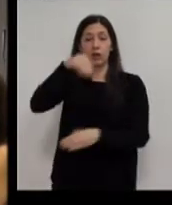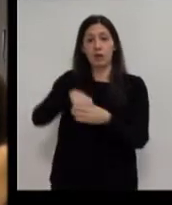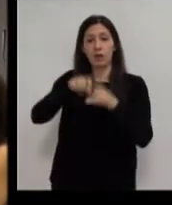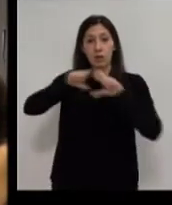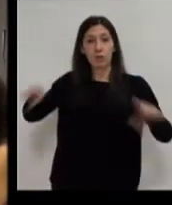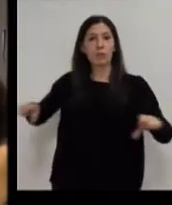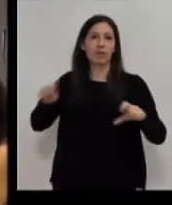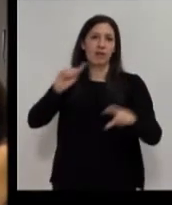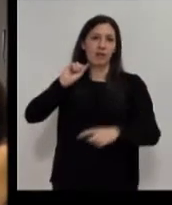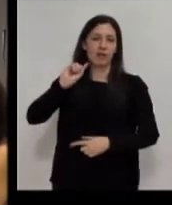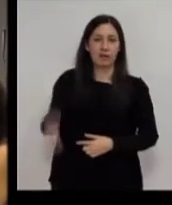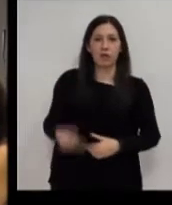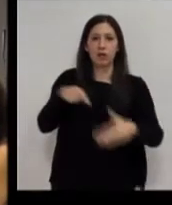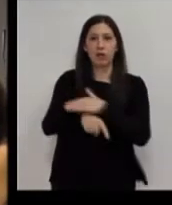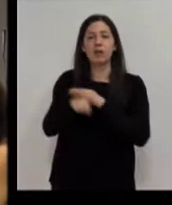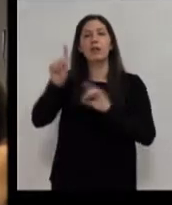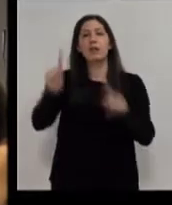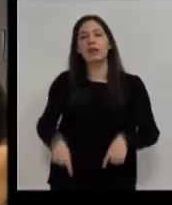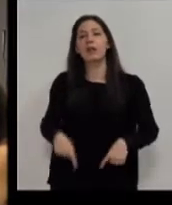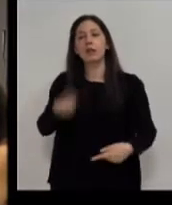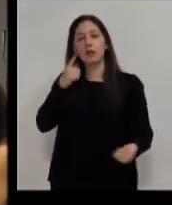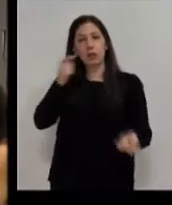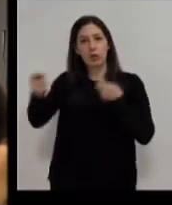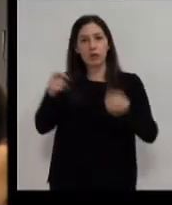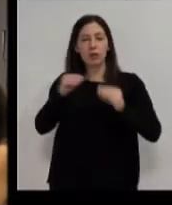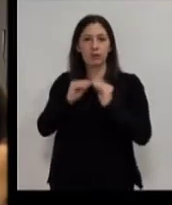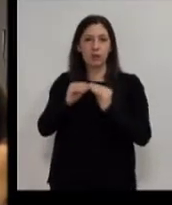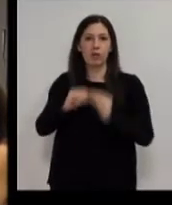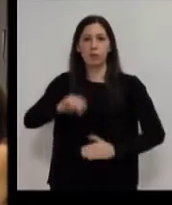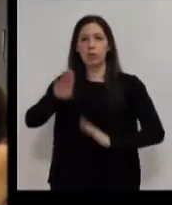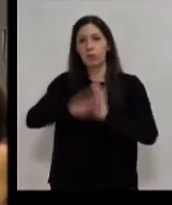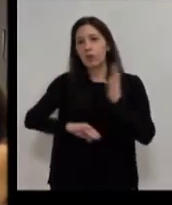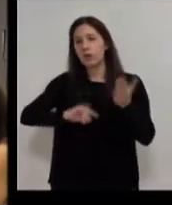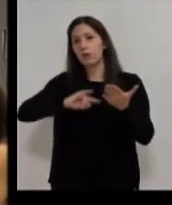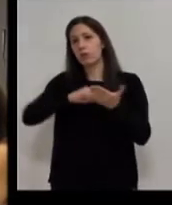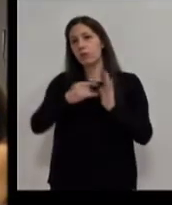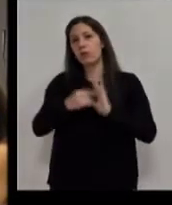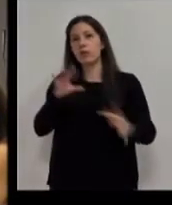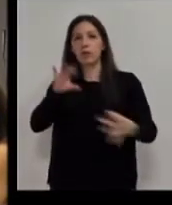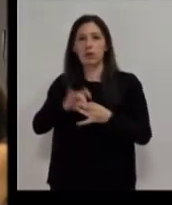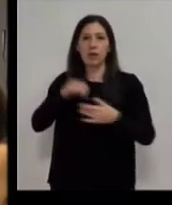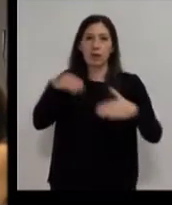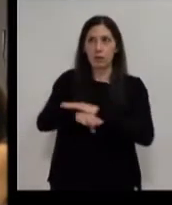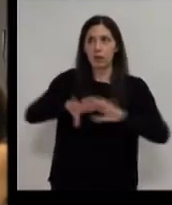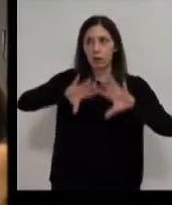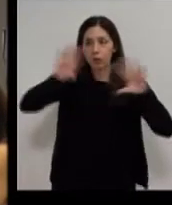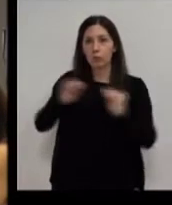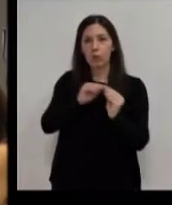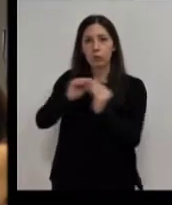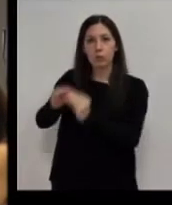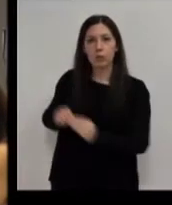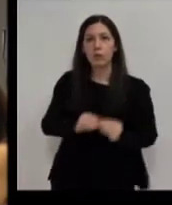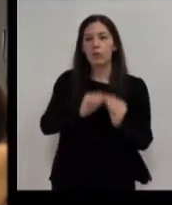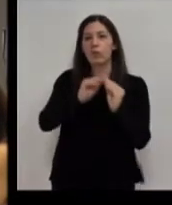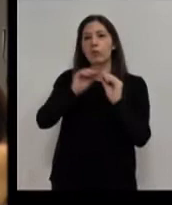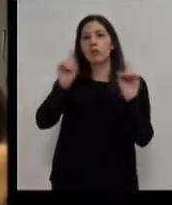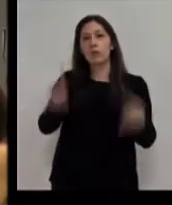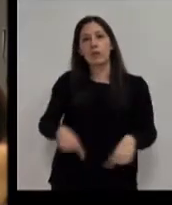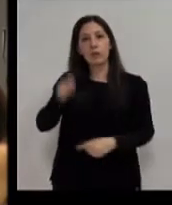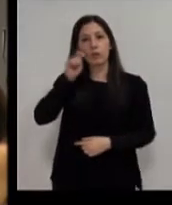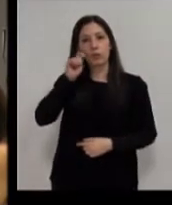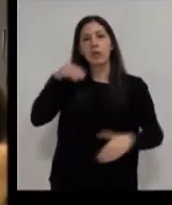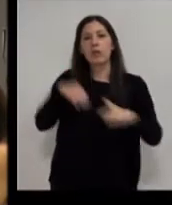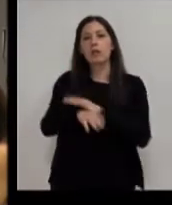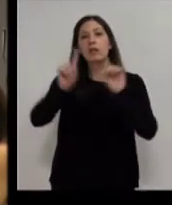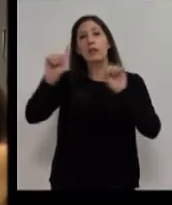su actividad en PREDIF como directora gerente y coordina y desarrolla diferentes programas y proyectos relacionados con la accesibilidad universal, el